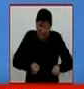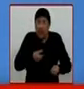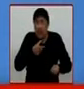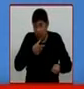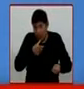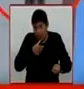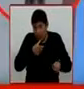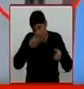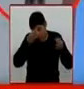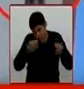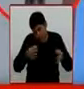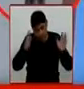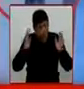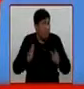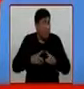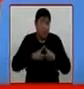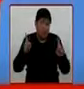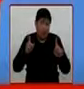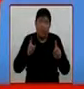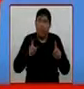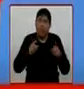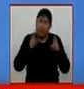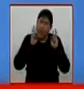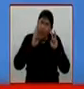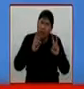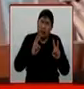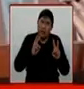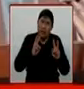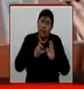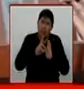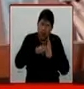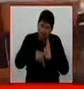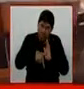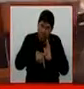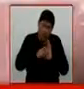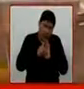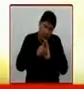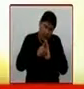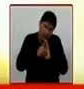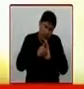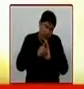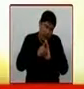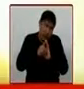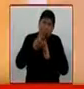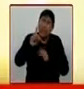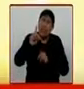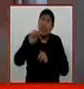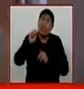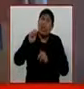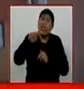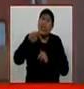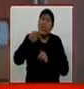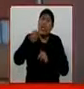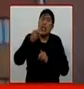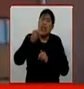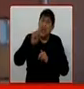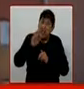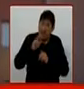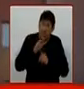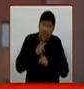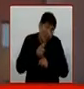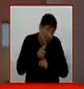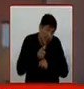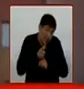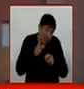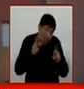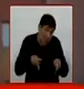persona? La policía lo tiene que determinar. Pero además se lo ve posteriormente, minutos después, a Dagner también. ¿Y quién es esta